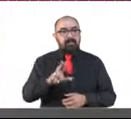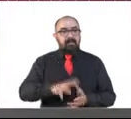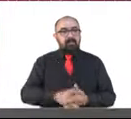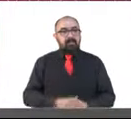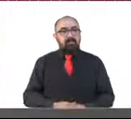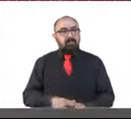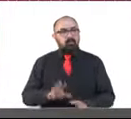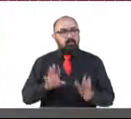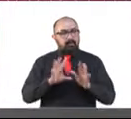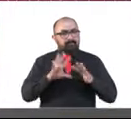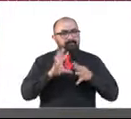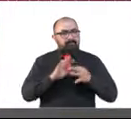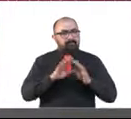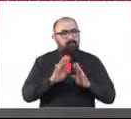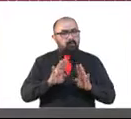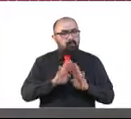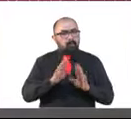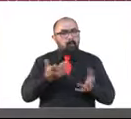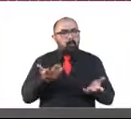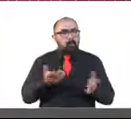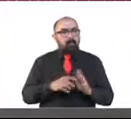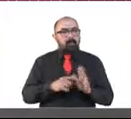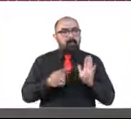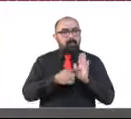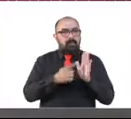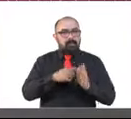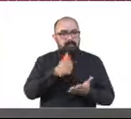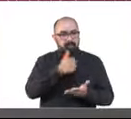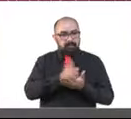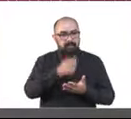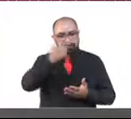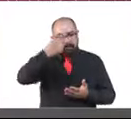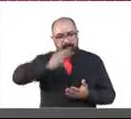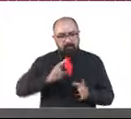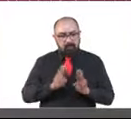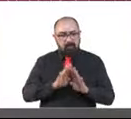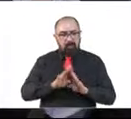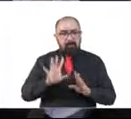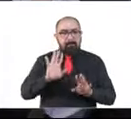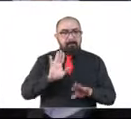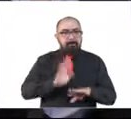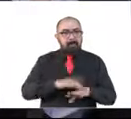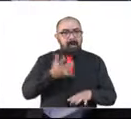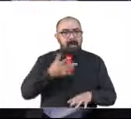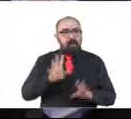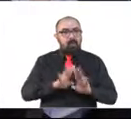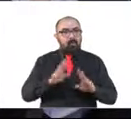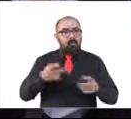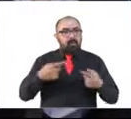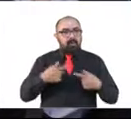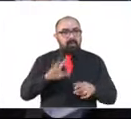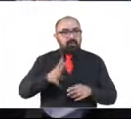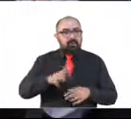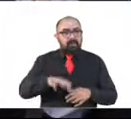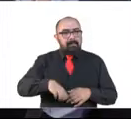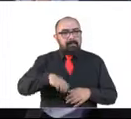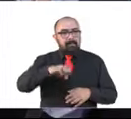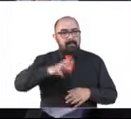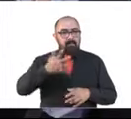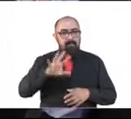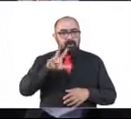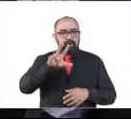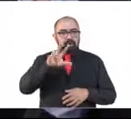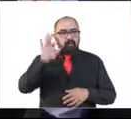cuenta que la Ciudad de México es la entidad con mayor envejecimiento, porque es el 18% de la